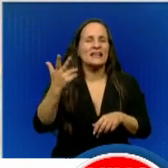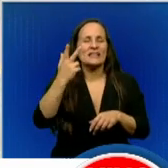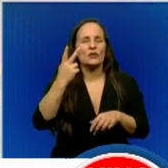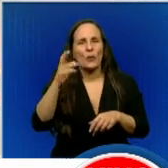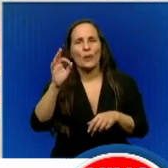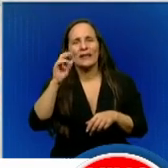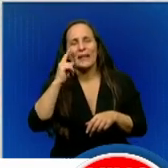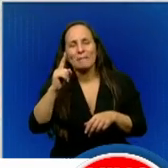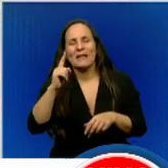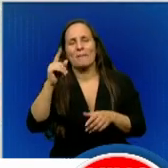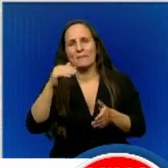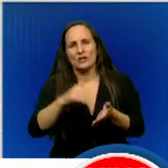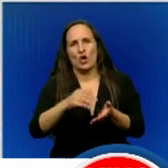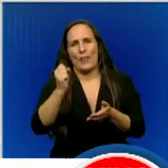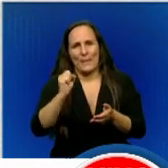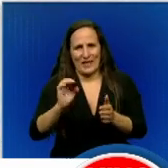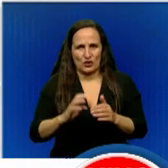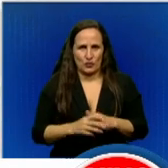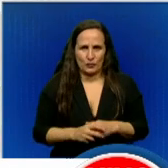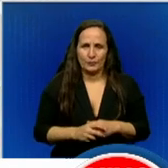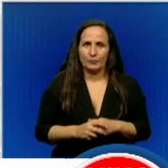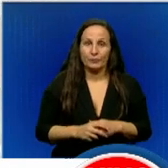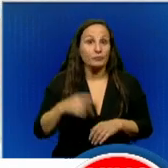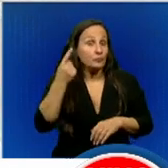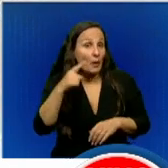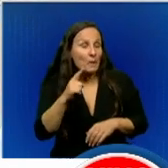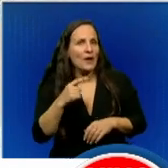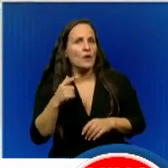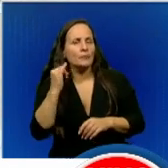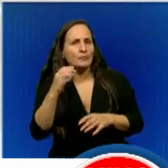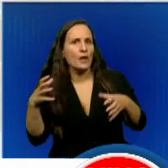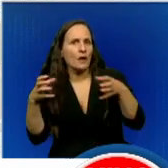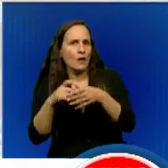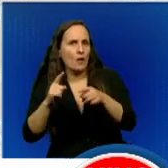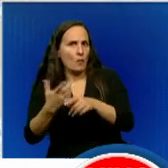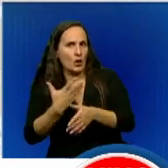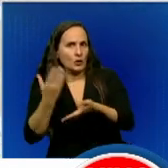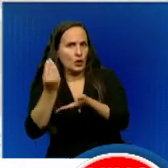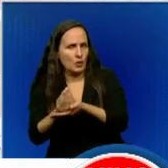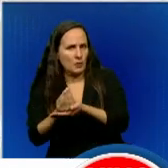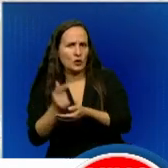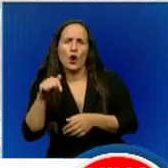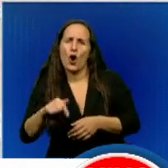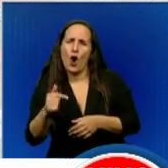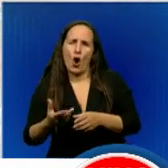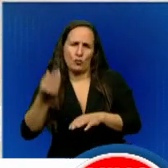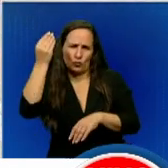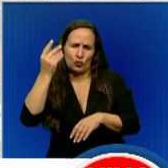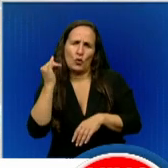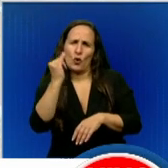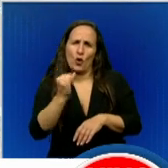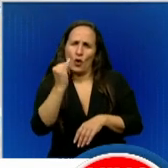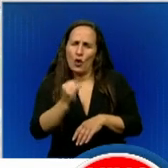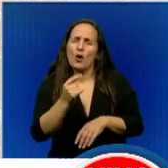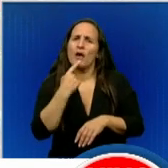pesos pero fíjese que el oficialismo hemos escuchado ya hoy varias veces sostiene que la reducción